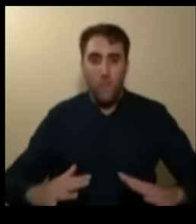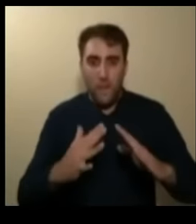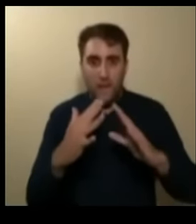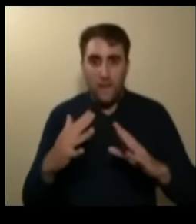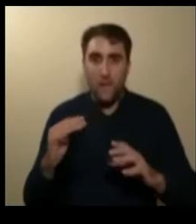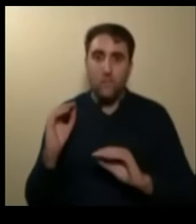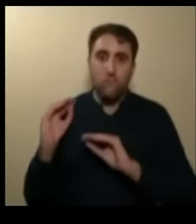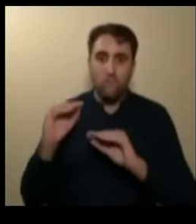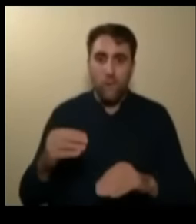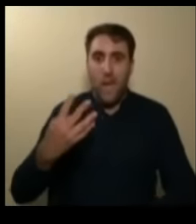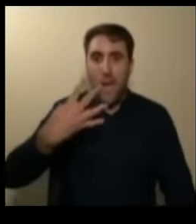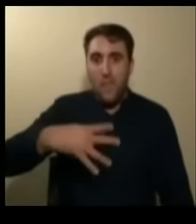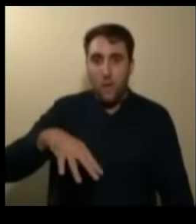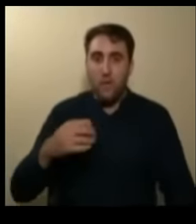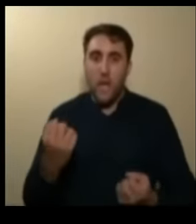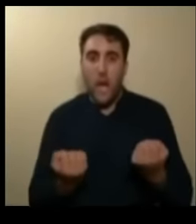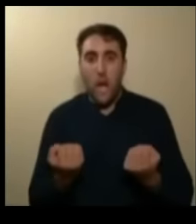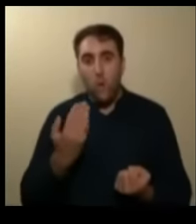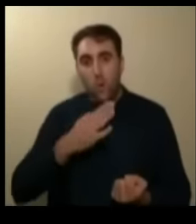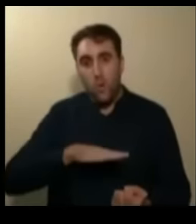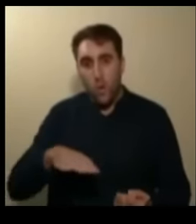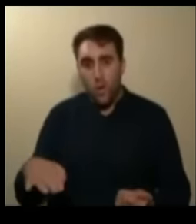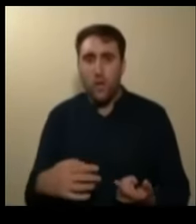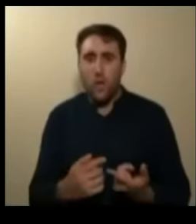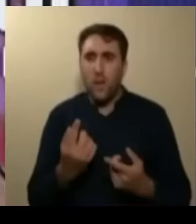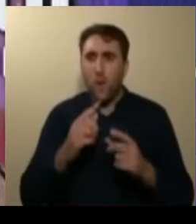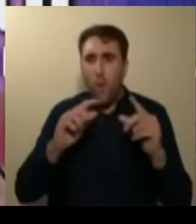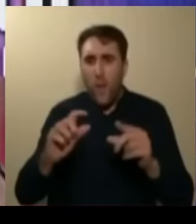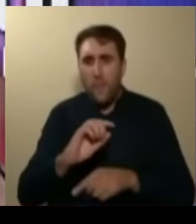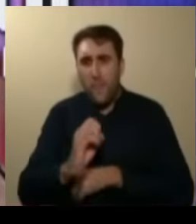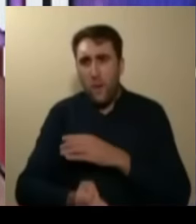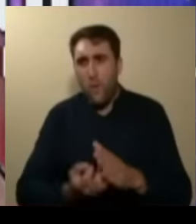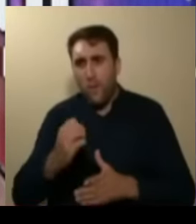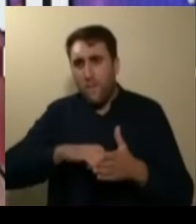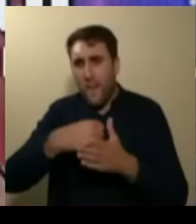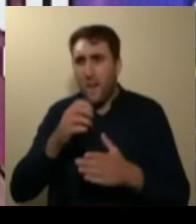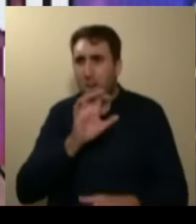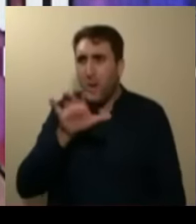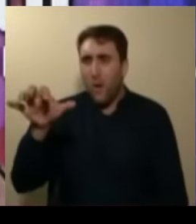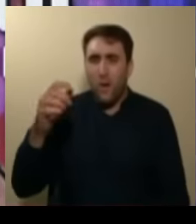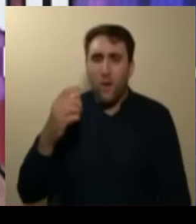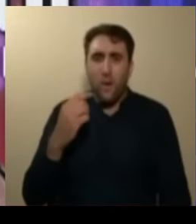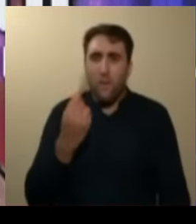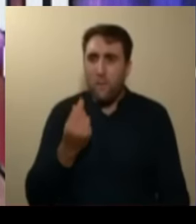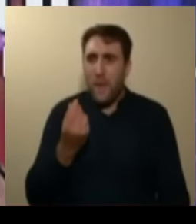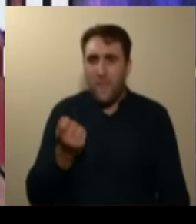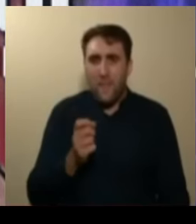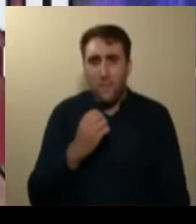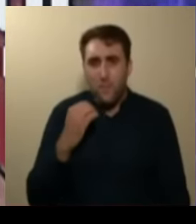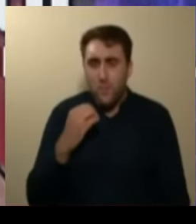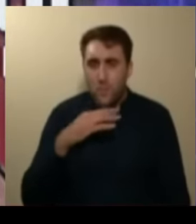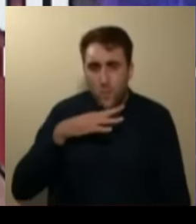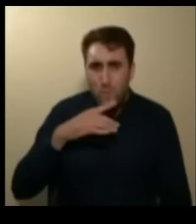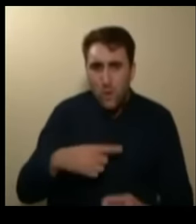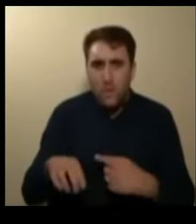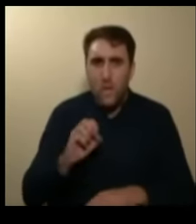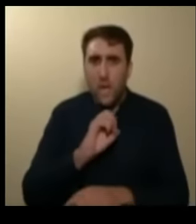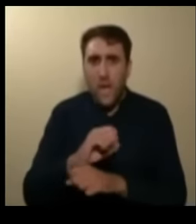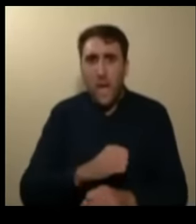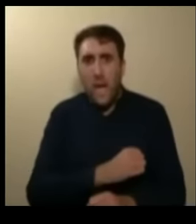trajo 14 autos de alta gama, abrió cuanta cuenta y cuanto cofre había con dinero ilegal y en el Banco Central, en el